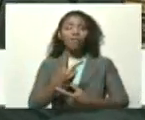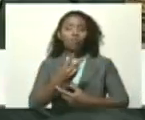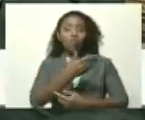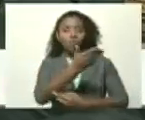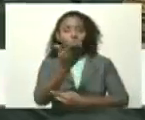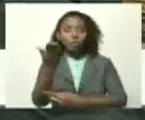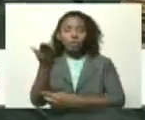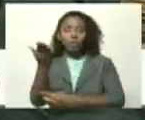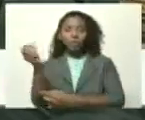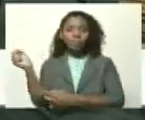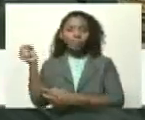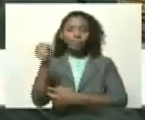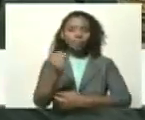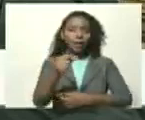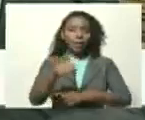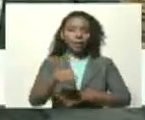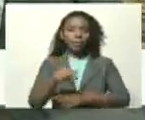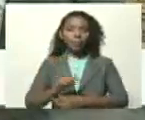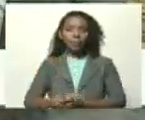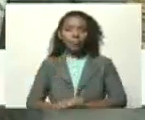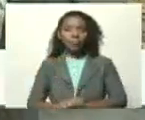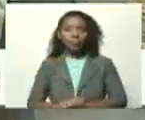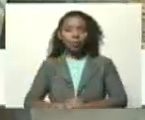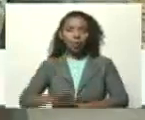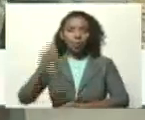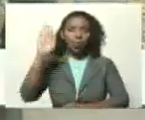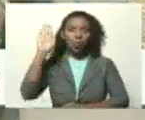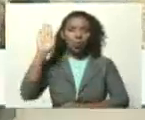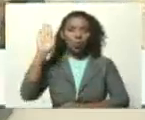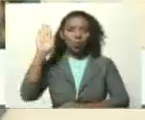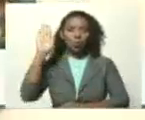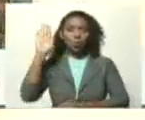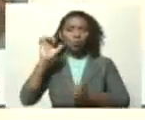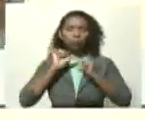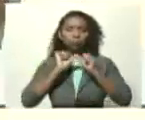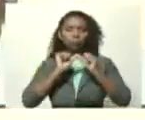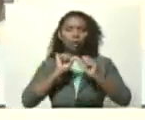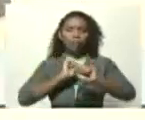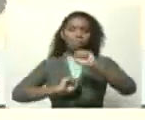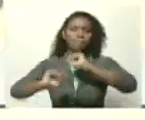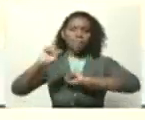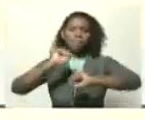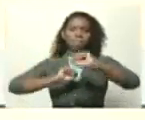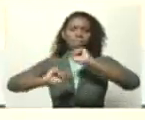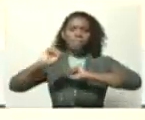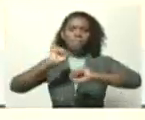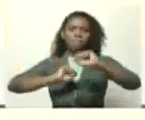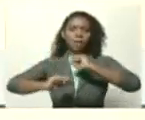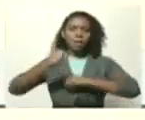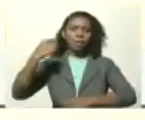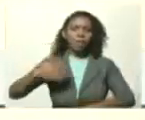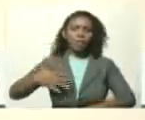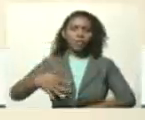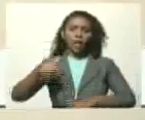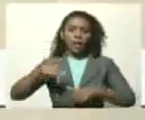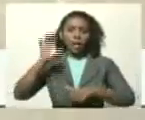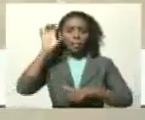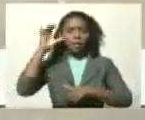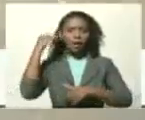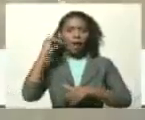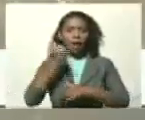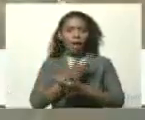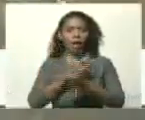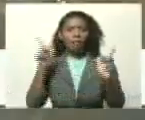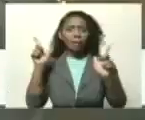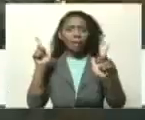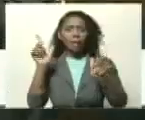ustedes traen aquí. Juro que continuaremos defendiendo el derecho que esta patria tiene a la